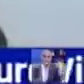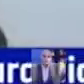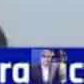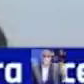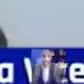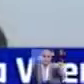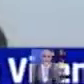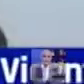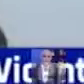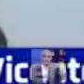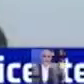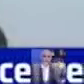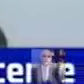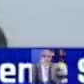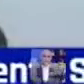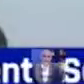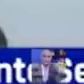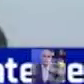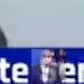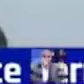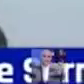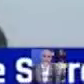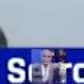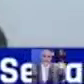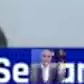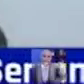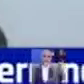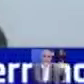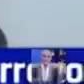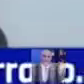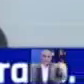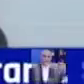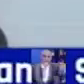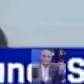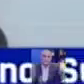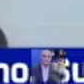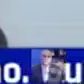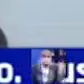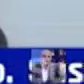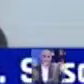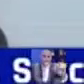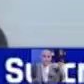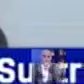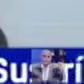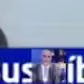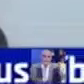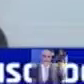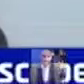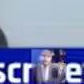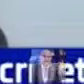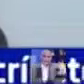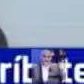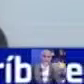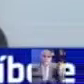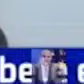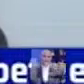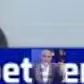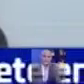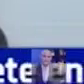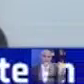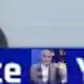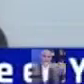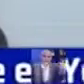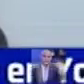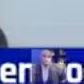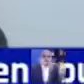de desacreditar esta reforma eléctrica que contempla como pieza fundamental el litio. Hay que ver